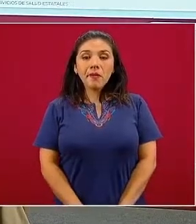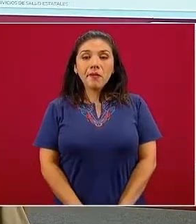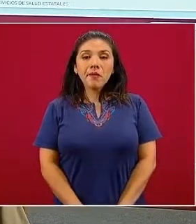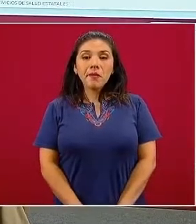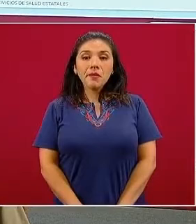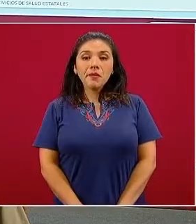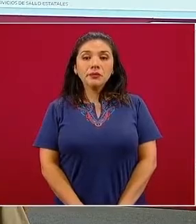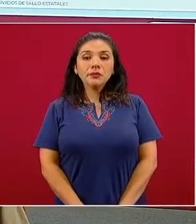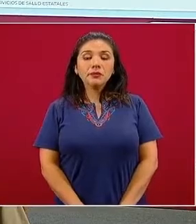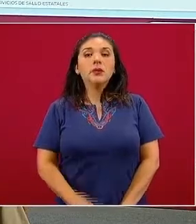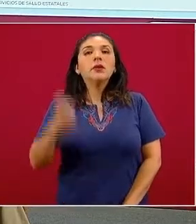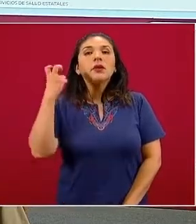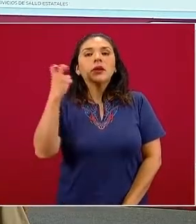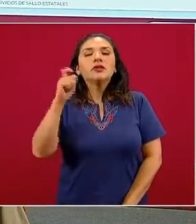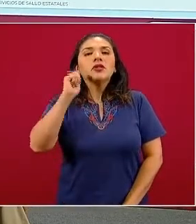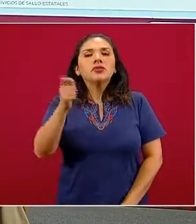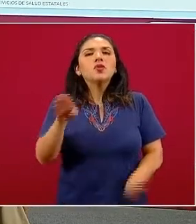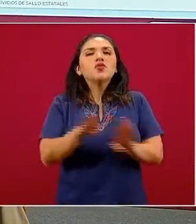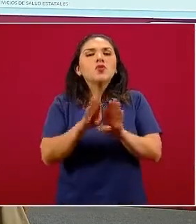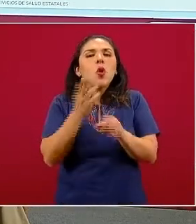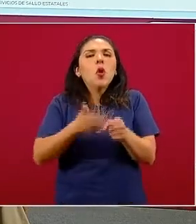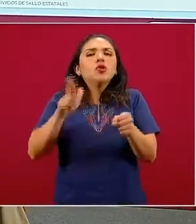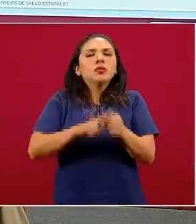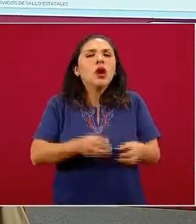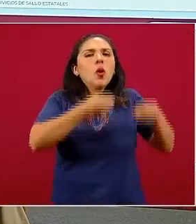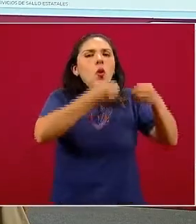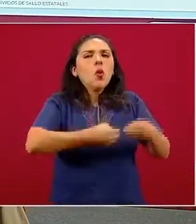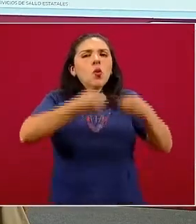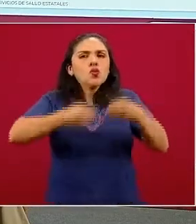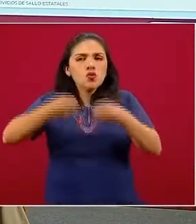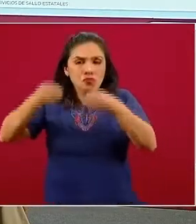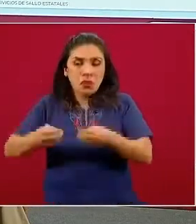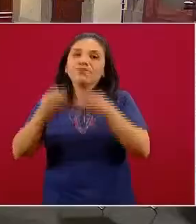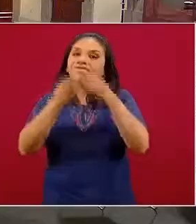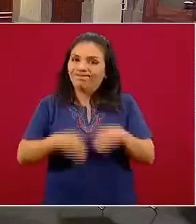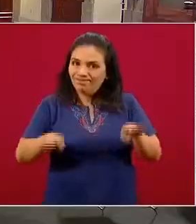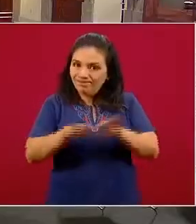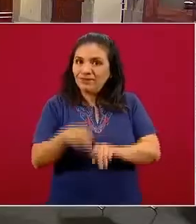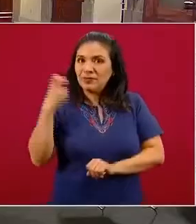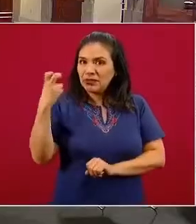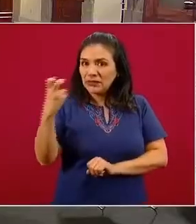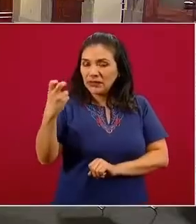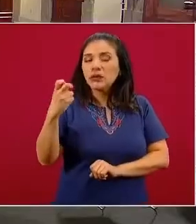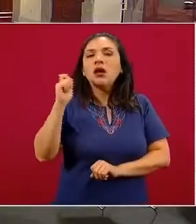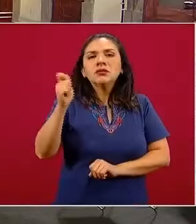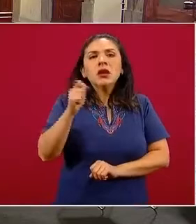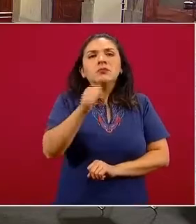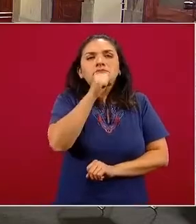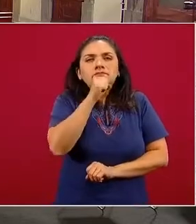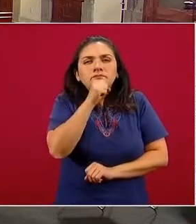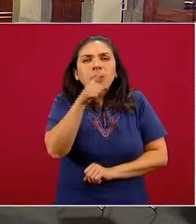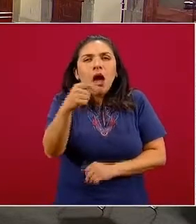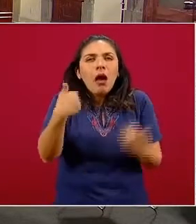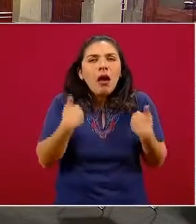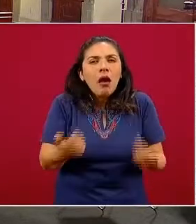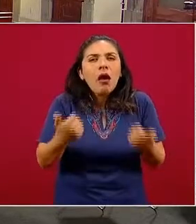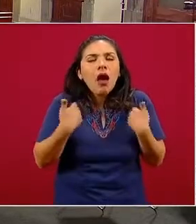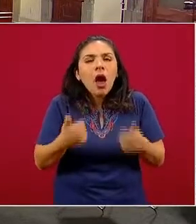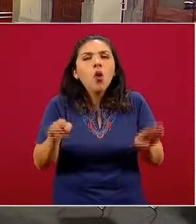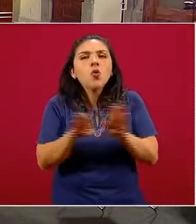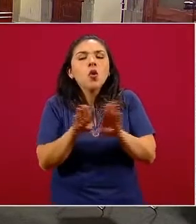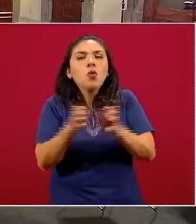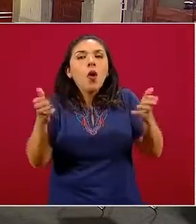Finalmente tenemos la información sobre la ocupación hospitalaria. Este es muy relevante porque nos permite